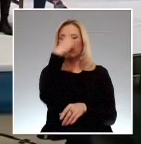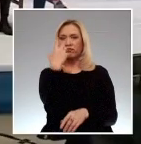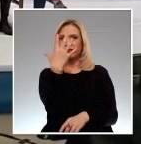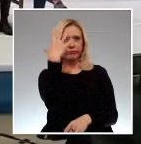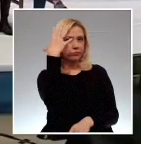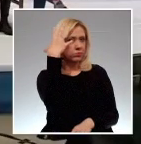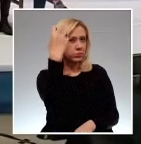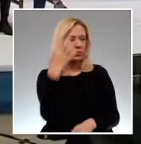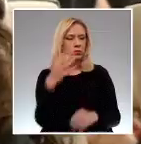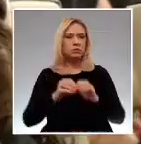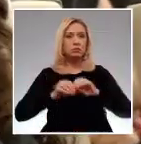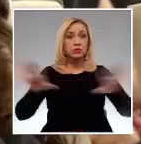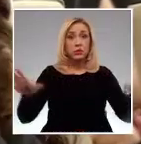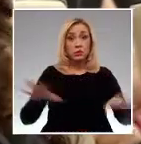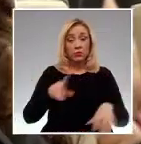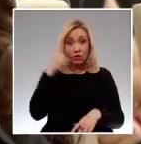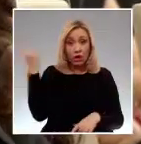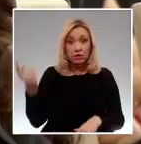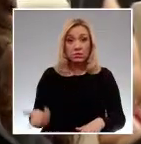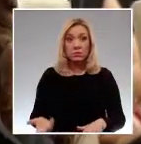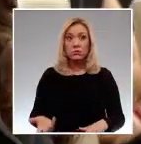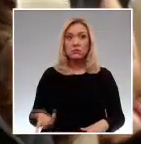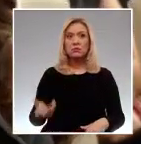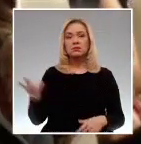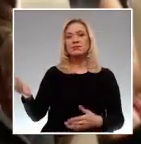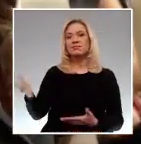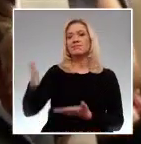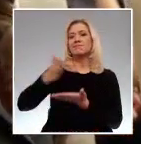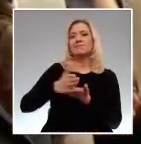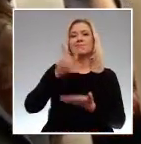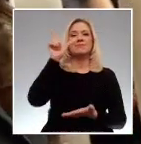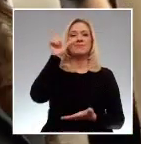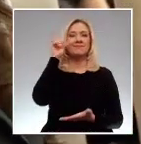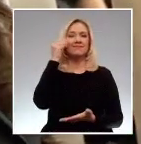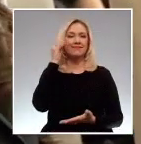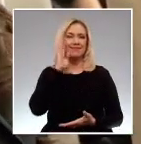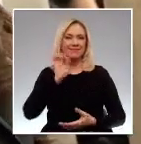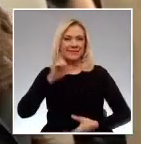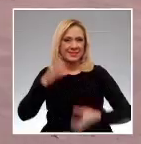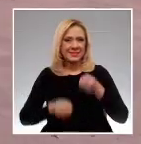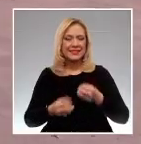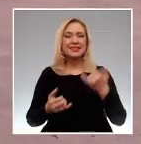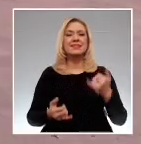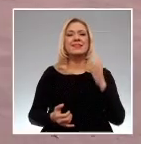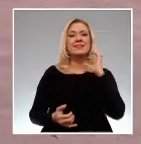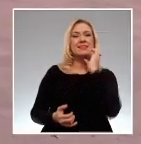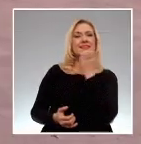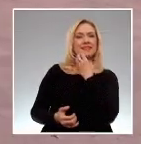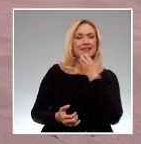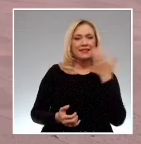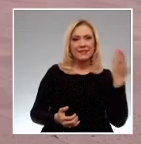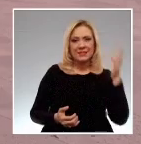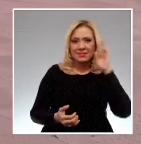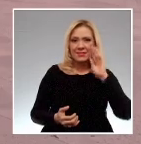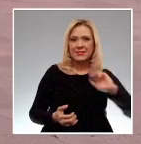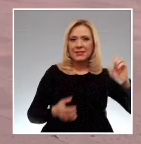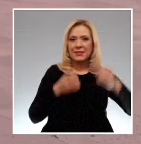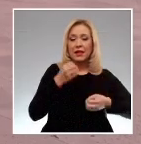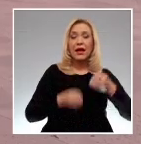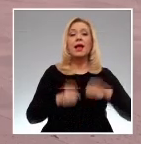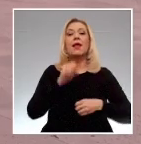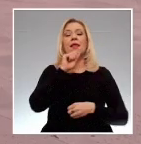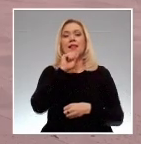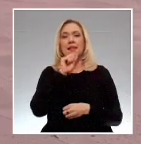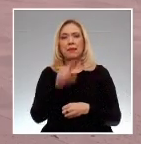de la Judicatura Federal y la gobernadora de Aguascalientes, Teresa Jiménez Esquivel. La ministra presidenta Norma Lucía Piña